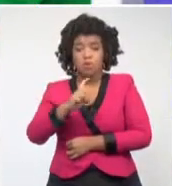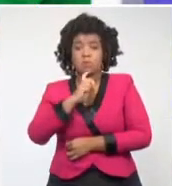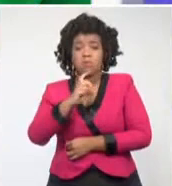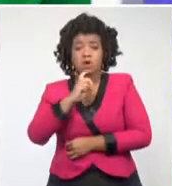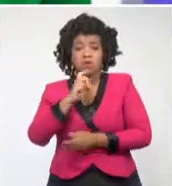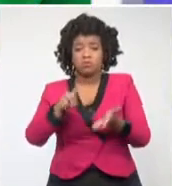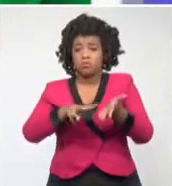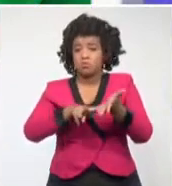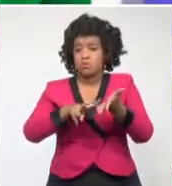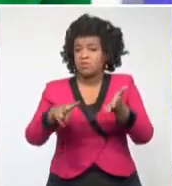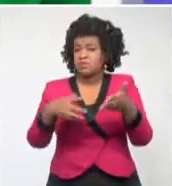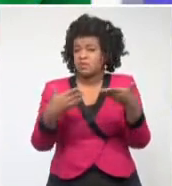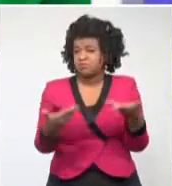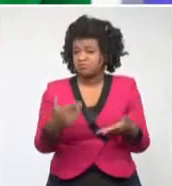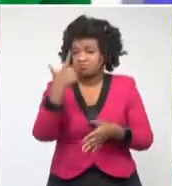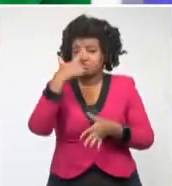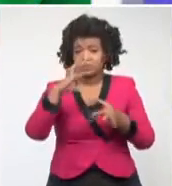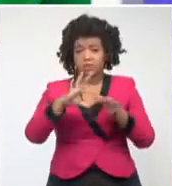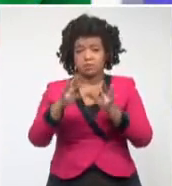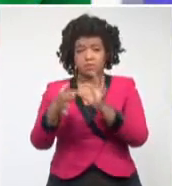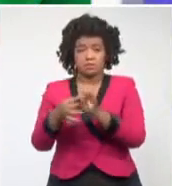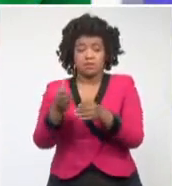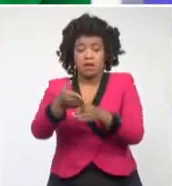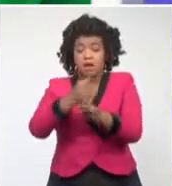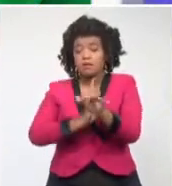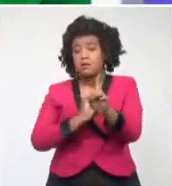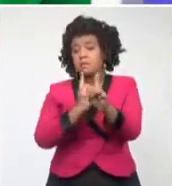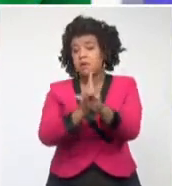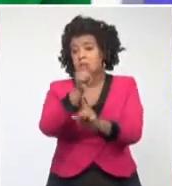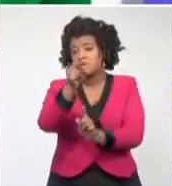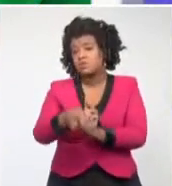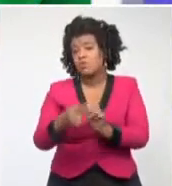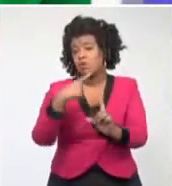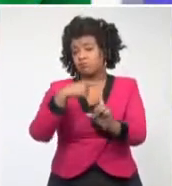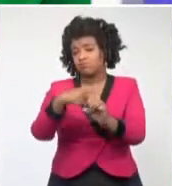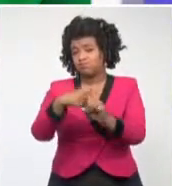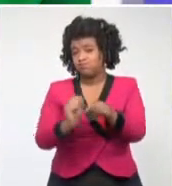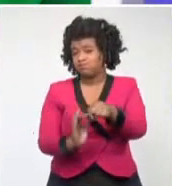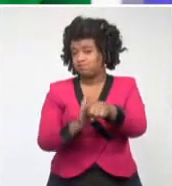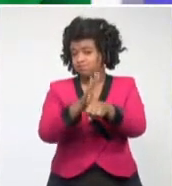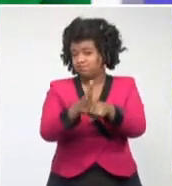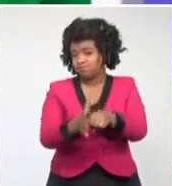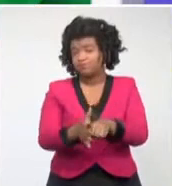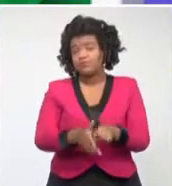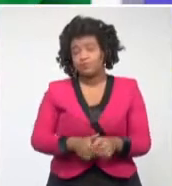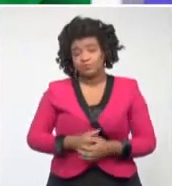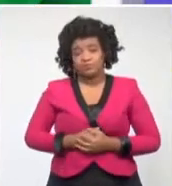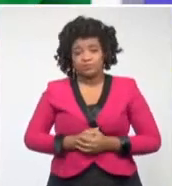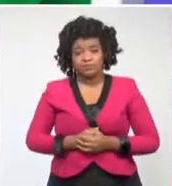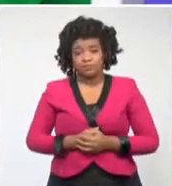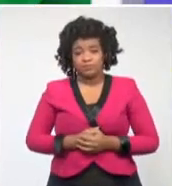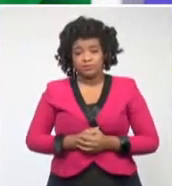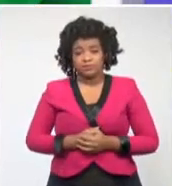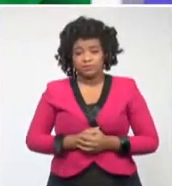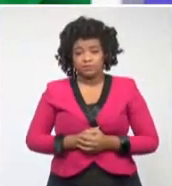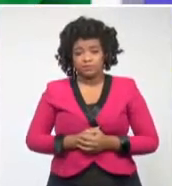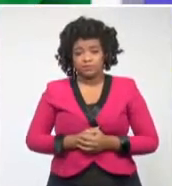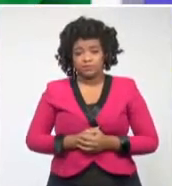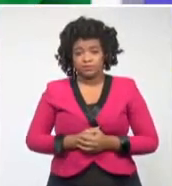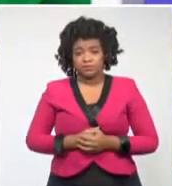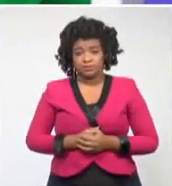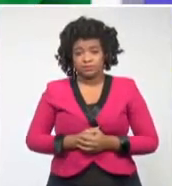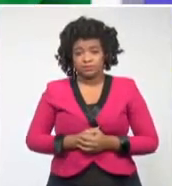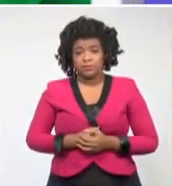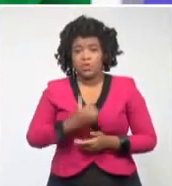Artemisa, contacto de un caso confirmado previamente, que tenía como antecedente un síndrome de